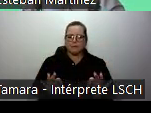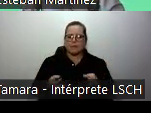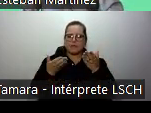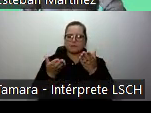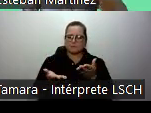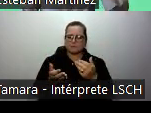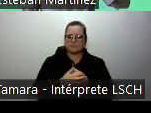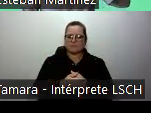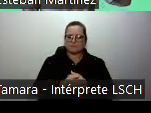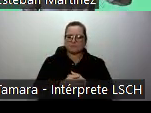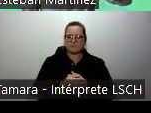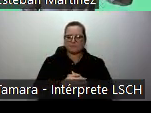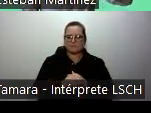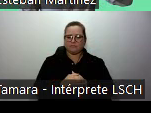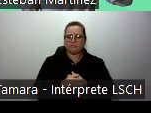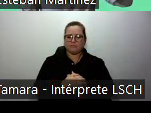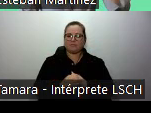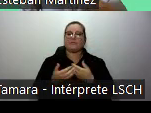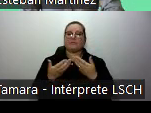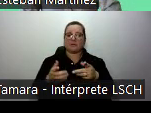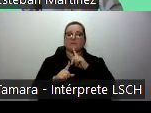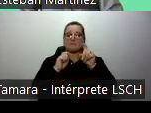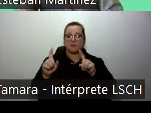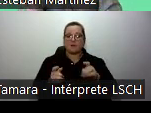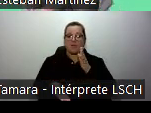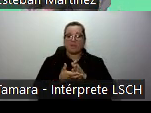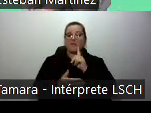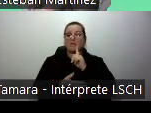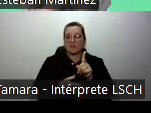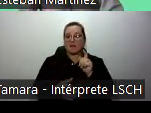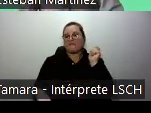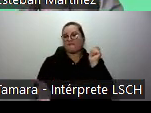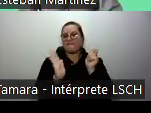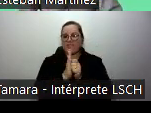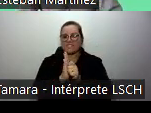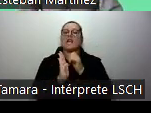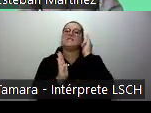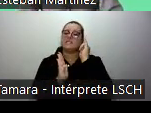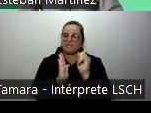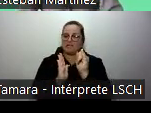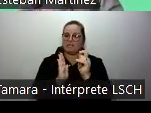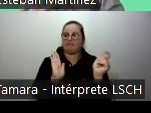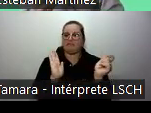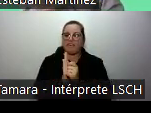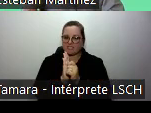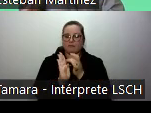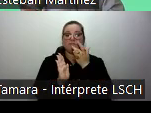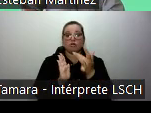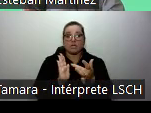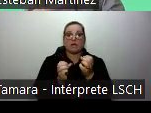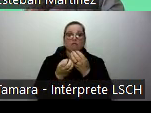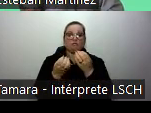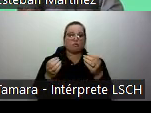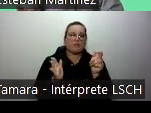metas acá cu nos preguntan hay que ponerle fechas las metas Sí tienen que tener fecha y por qué porque muchas veces si no